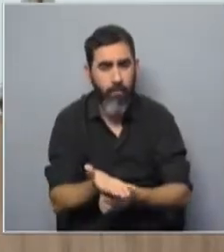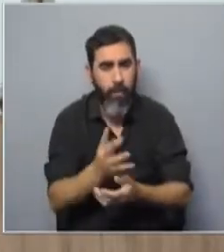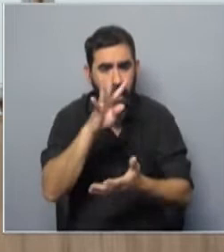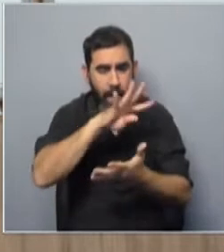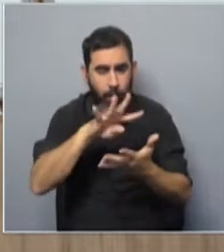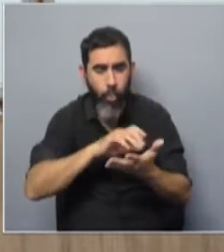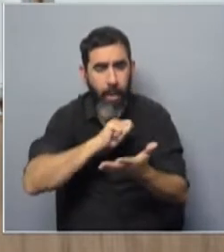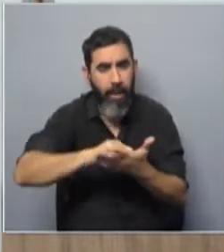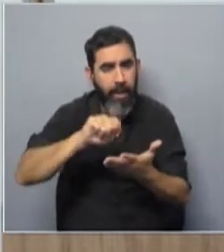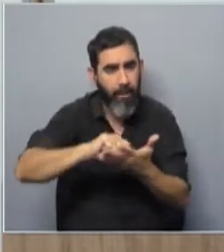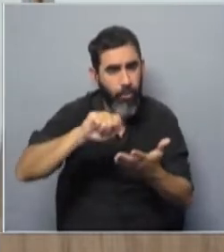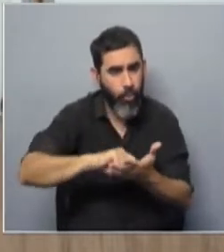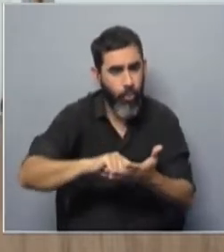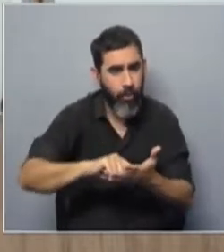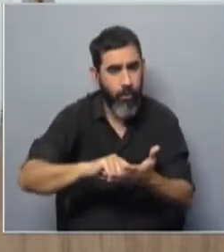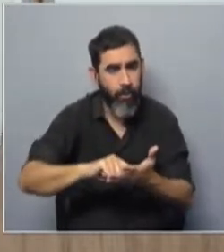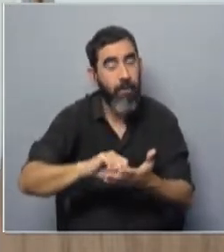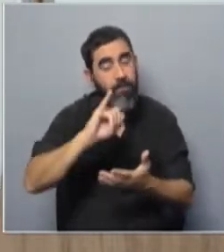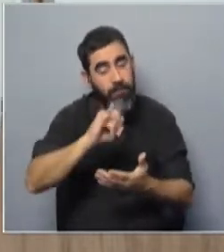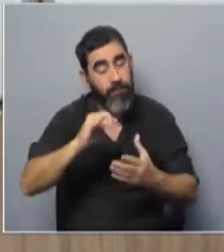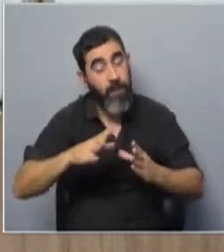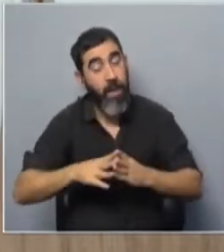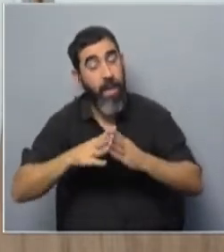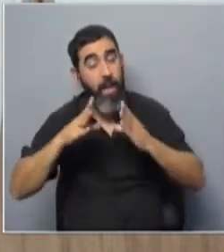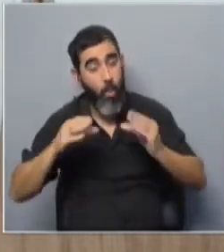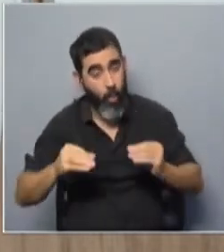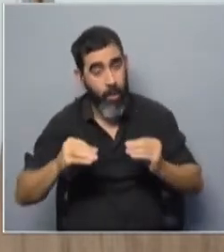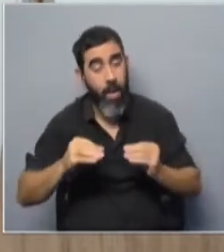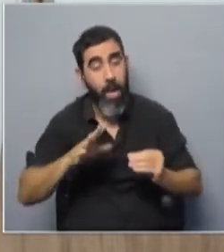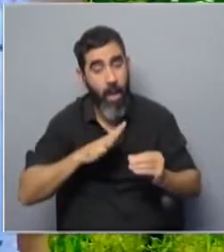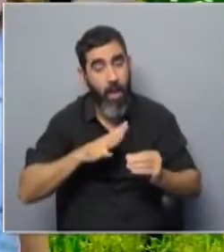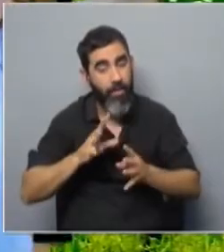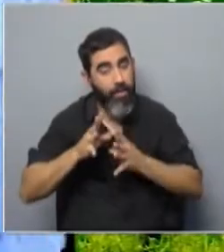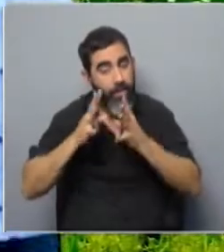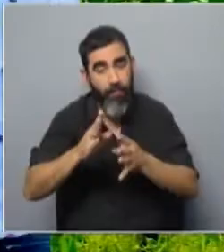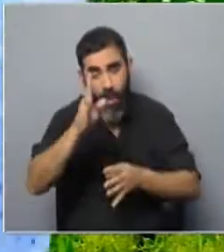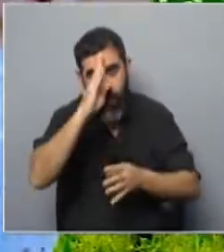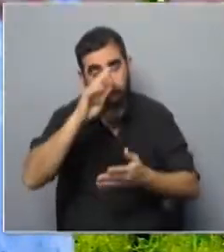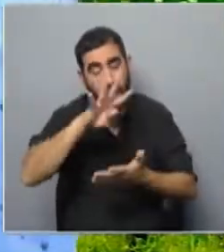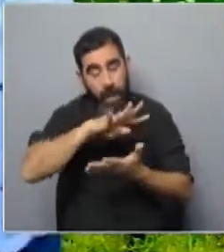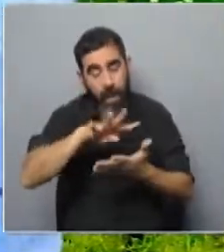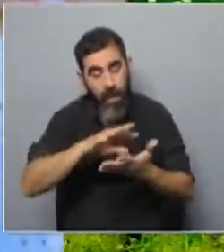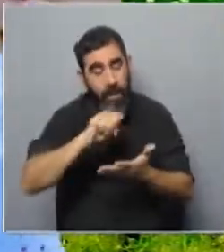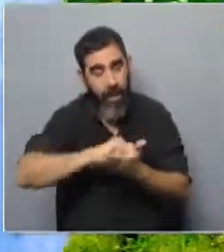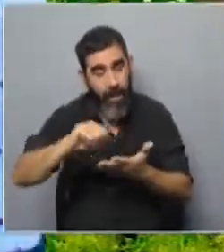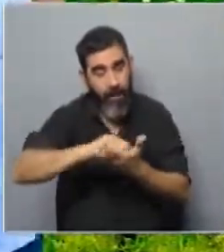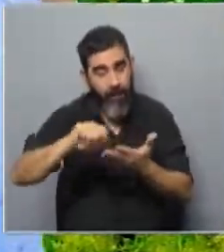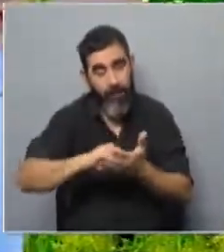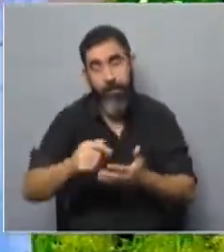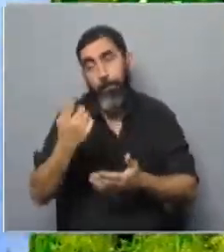la escritura? Sin duda, en la escuela estamos enfrentados al desafío de aprender a leer y escribir. Pero, por